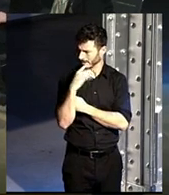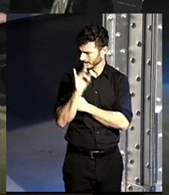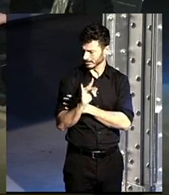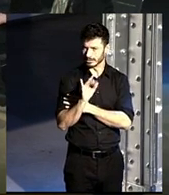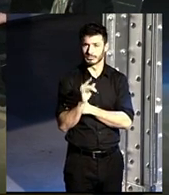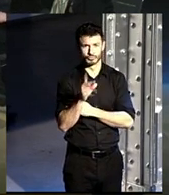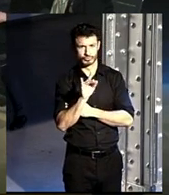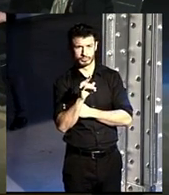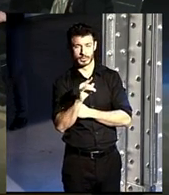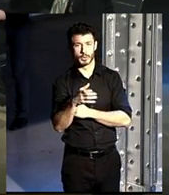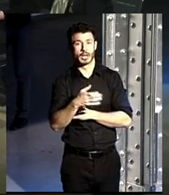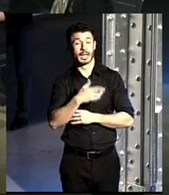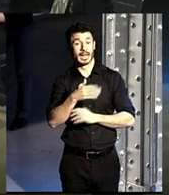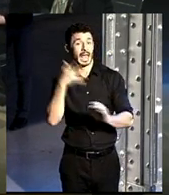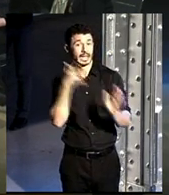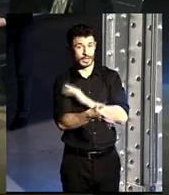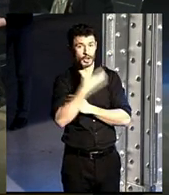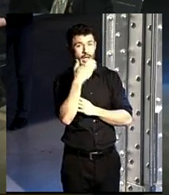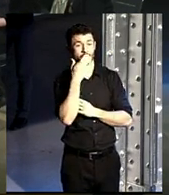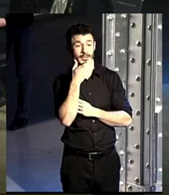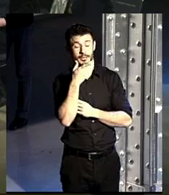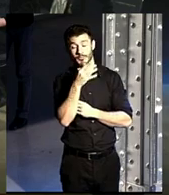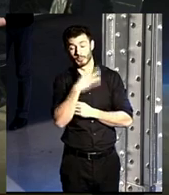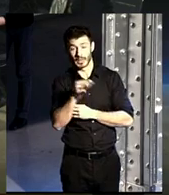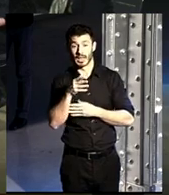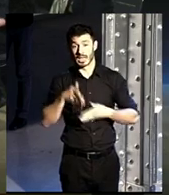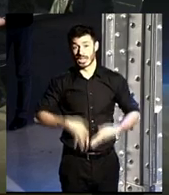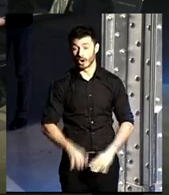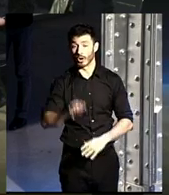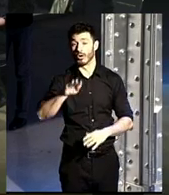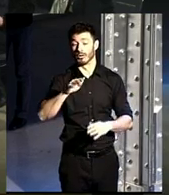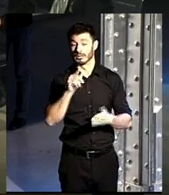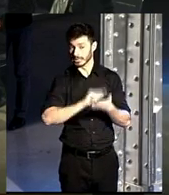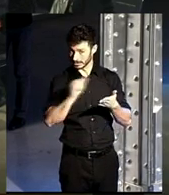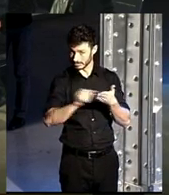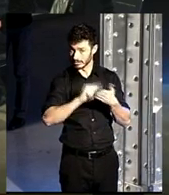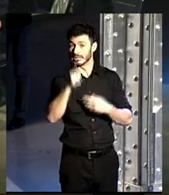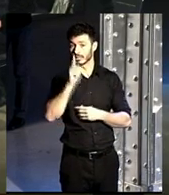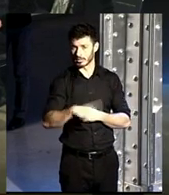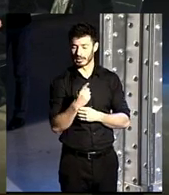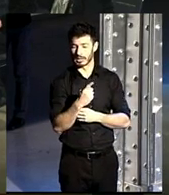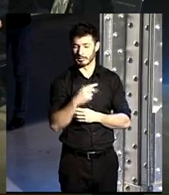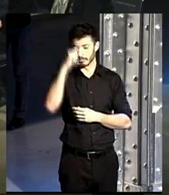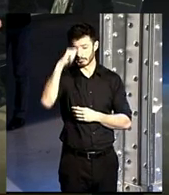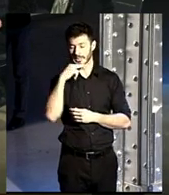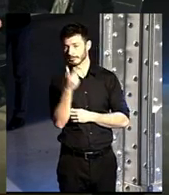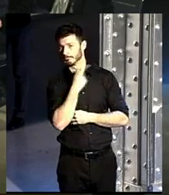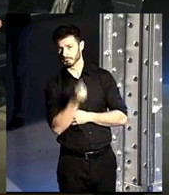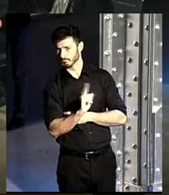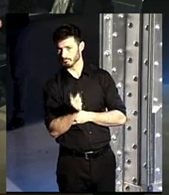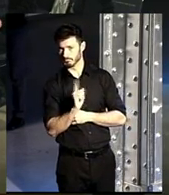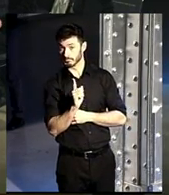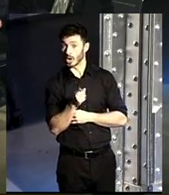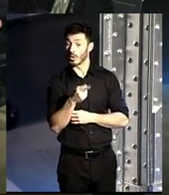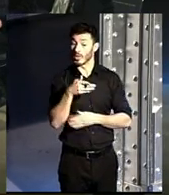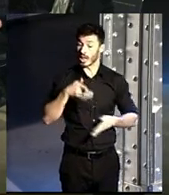ejemplo, también escrito por el hijo probablemente, y no había gustado al padre, pero el hijo cuando